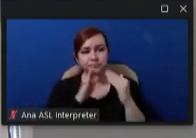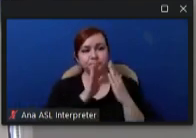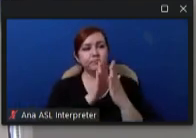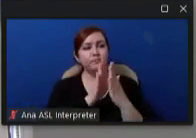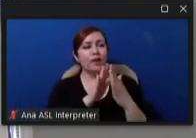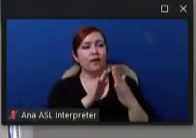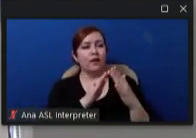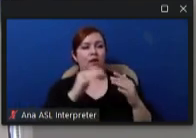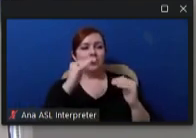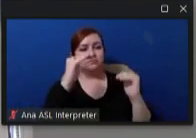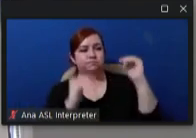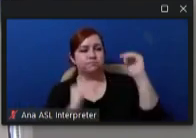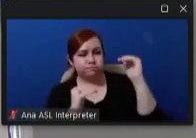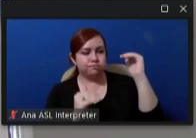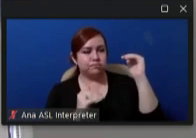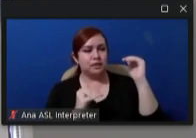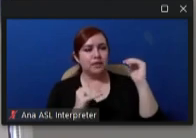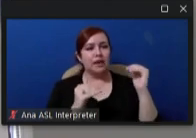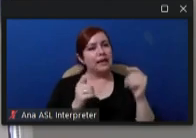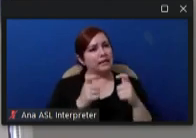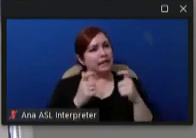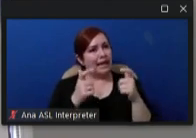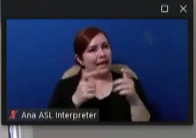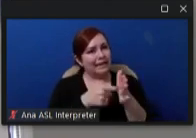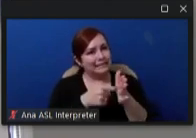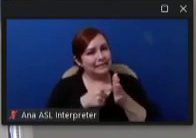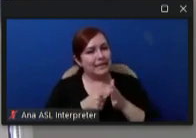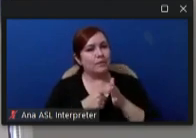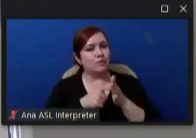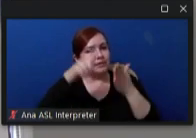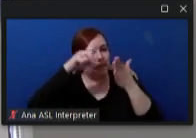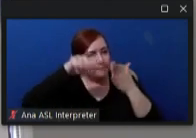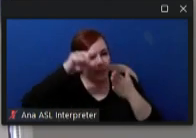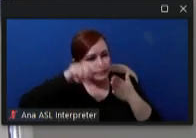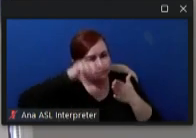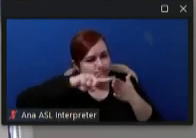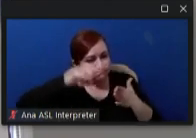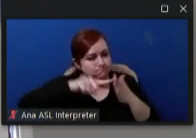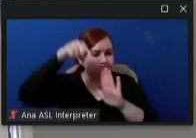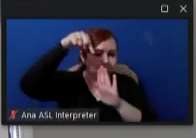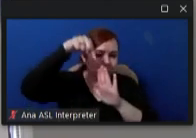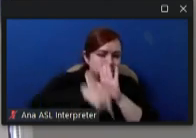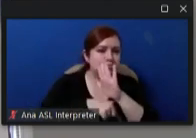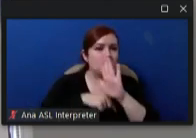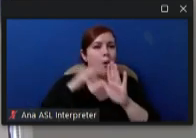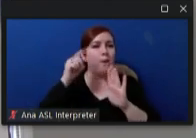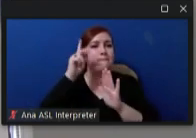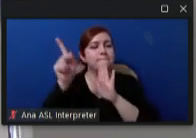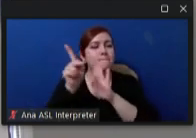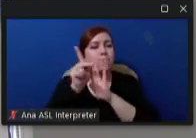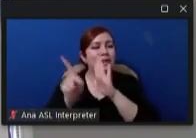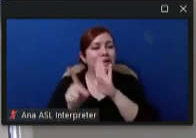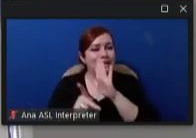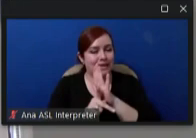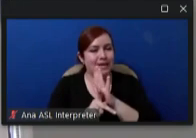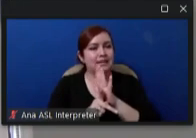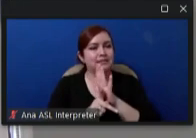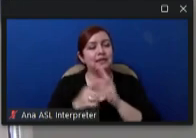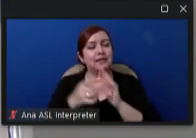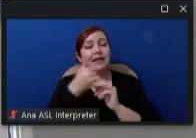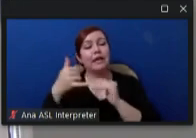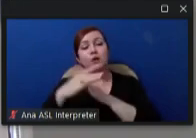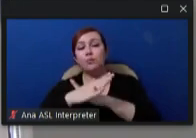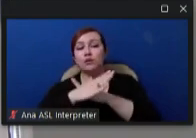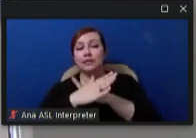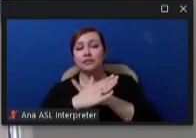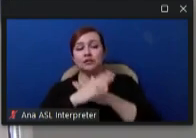graves derechos. Exigimos investigaciones exhaustivas, políticas penitenciarias diferenciadas y protección de sus